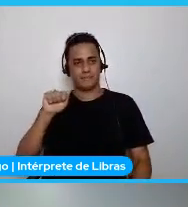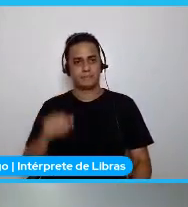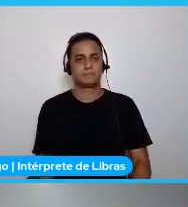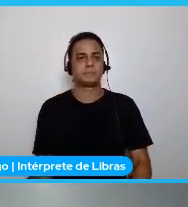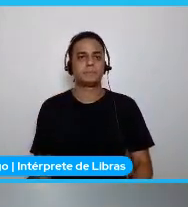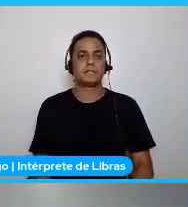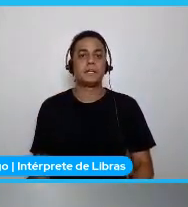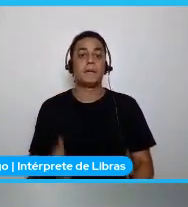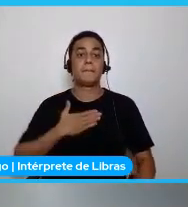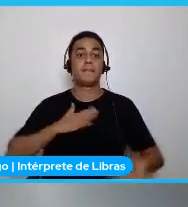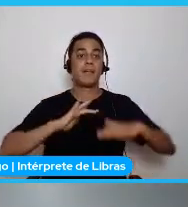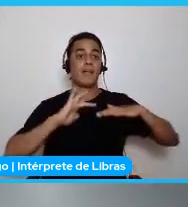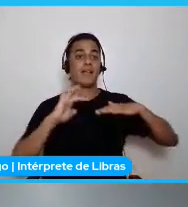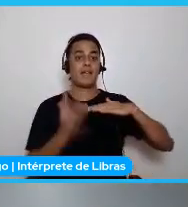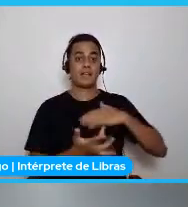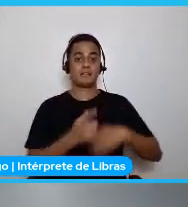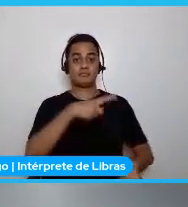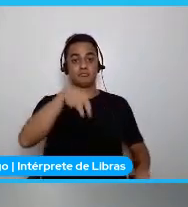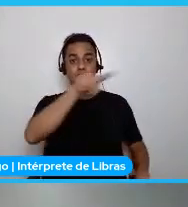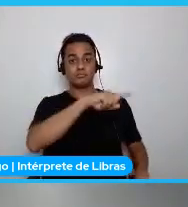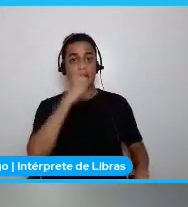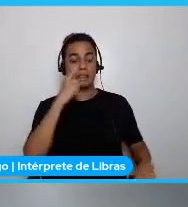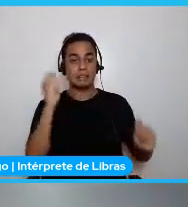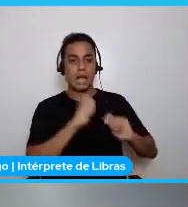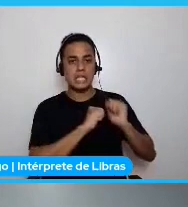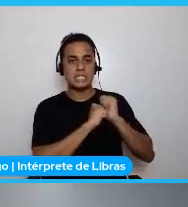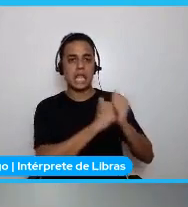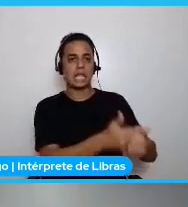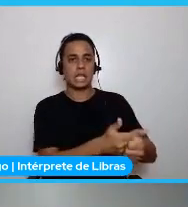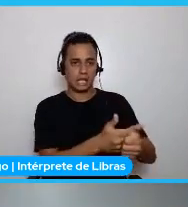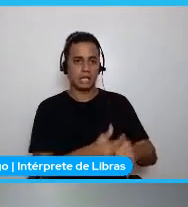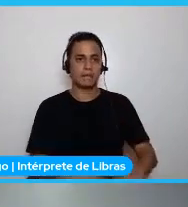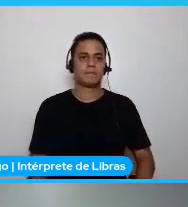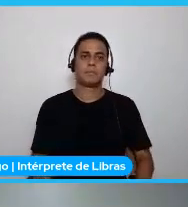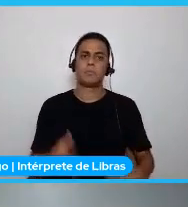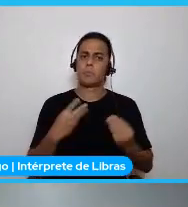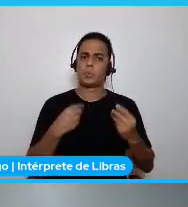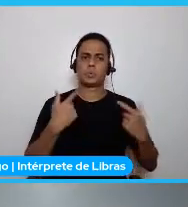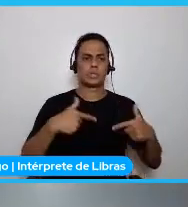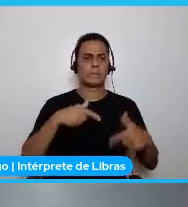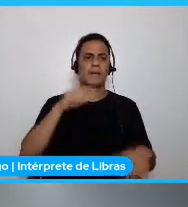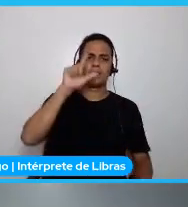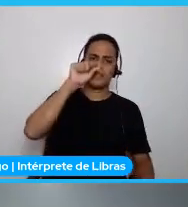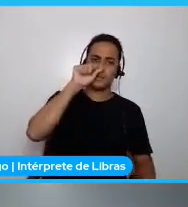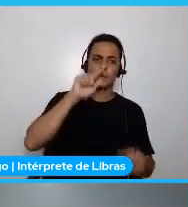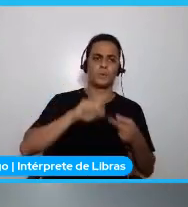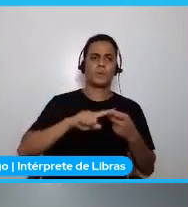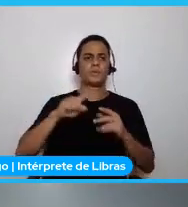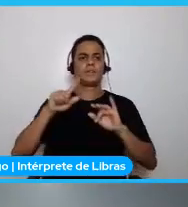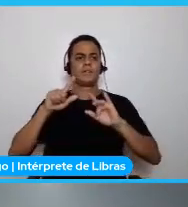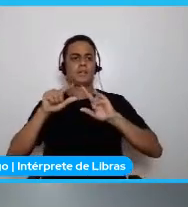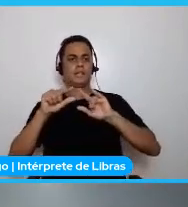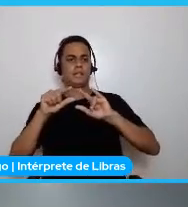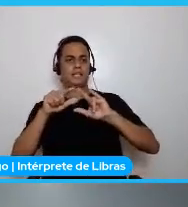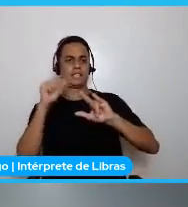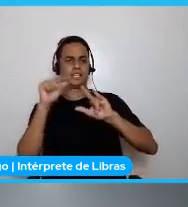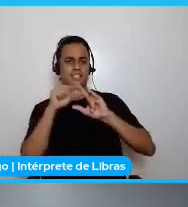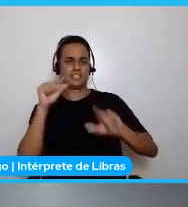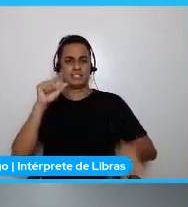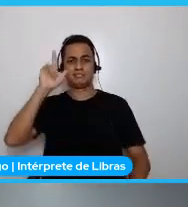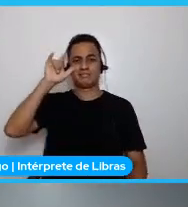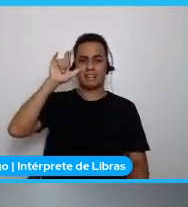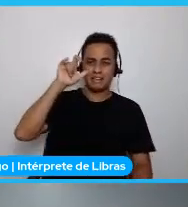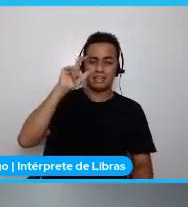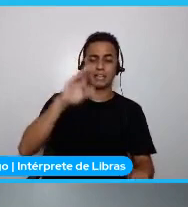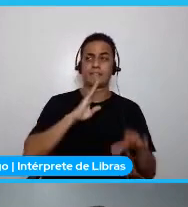están mis redes sociales para que me puedan seguir. Soy bastante activo en Twitter y LinkedIn, muy poco en Instagram, menos en